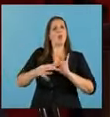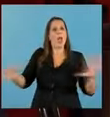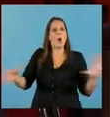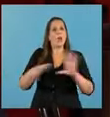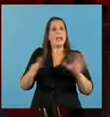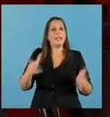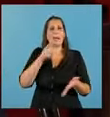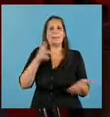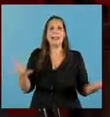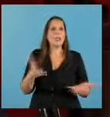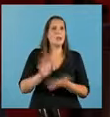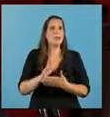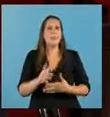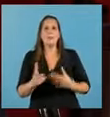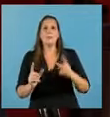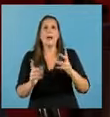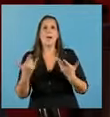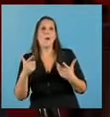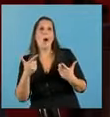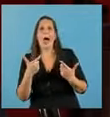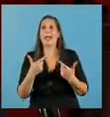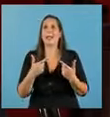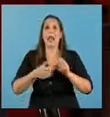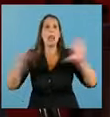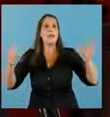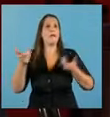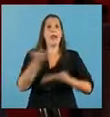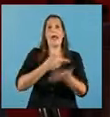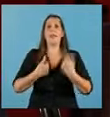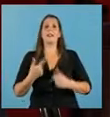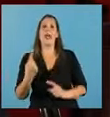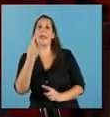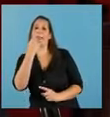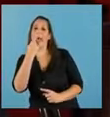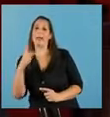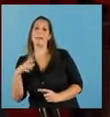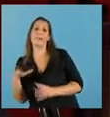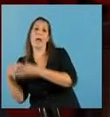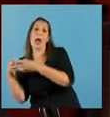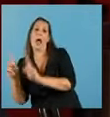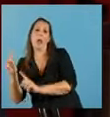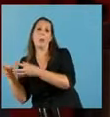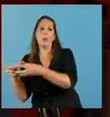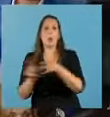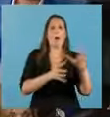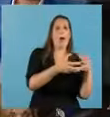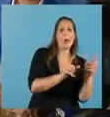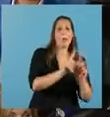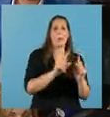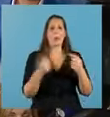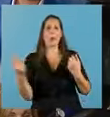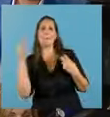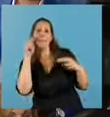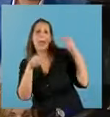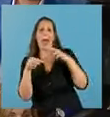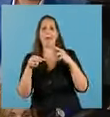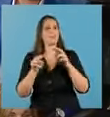asfixiada en el microclima de intereses, de miradas tecnocráticas o de pujas estériles. Los convoco a